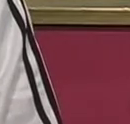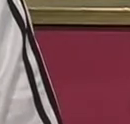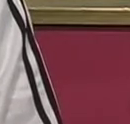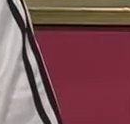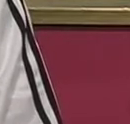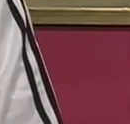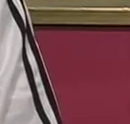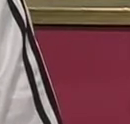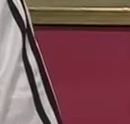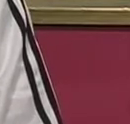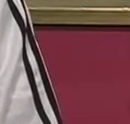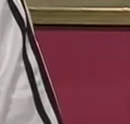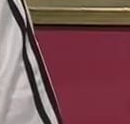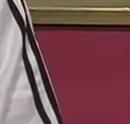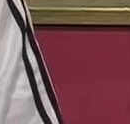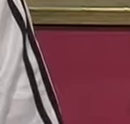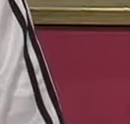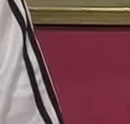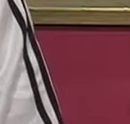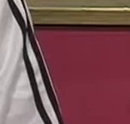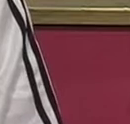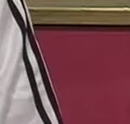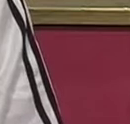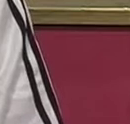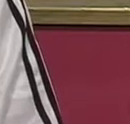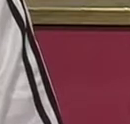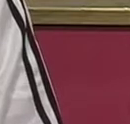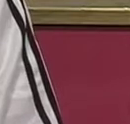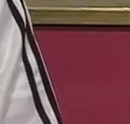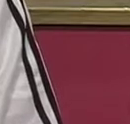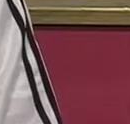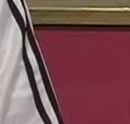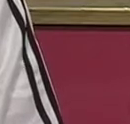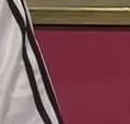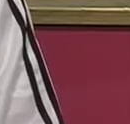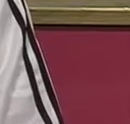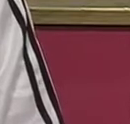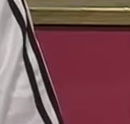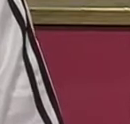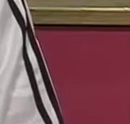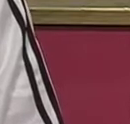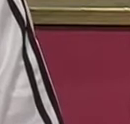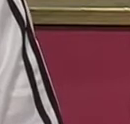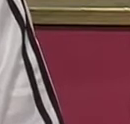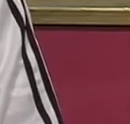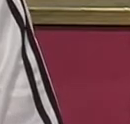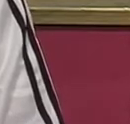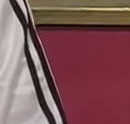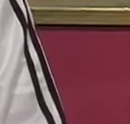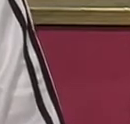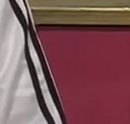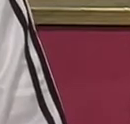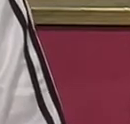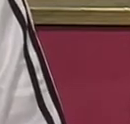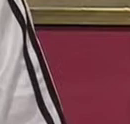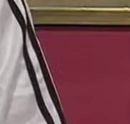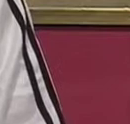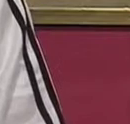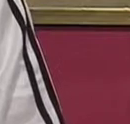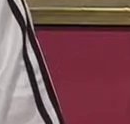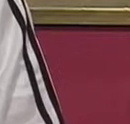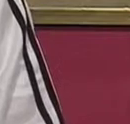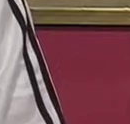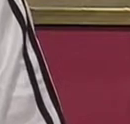nuestra vidaas quiere decir que no puede haber enfermedad en tu vida si el espíritu santo está en tu vida quiere decir que no puede haber posesiones demoníacas en tu vida hay hay cosas que